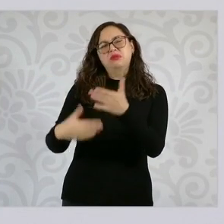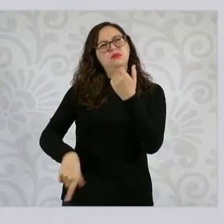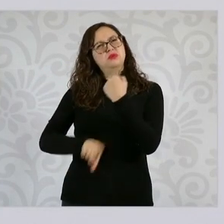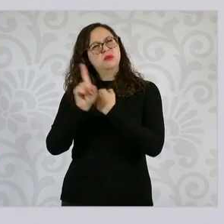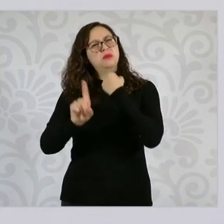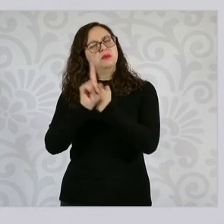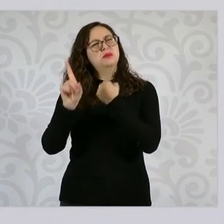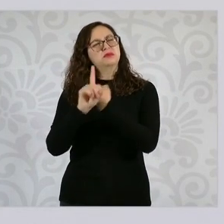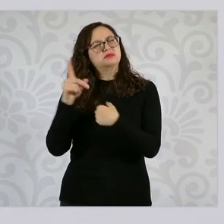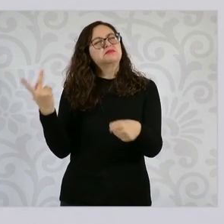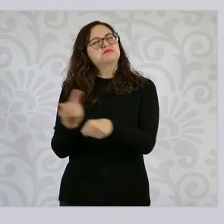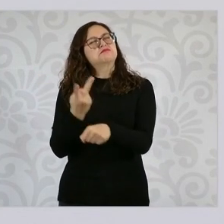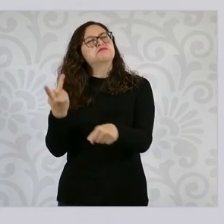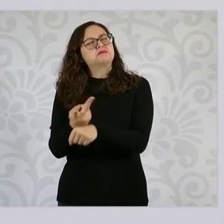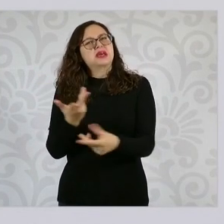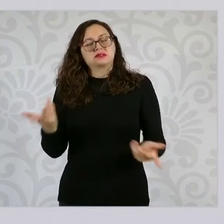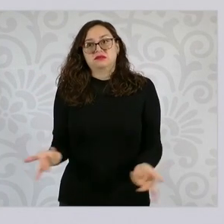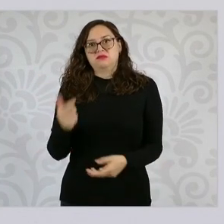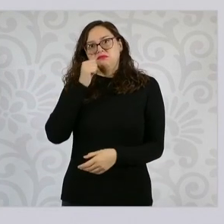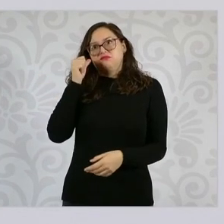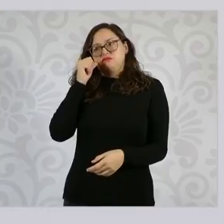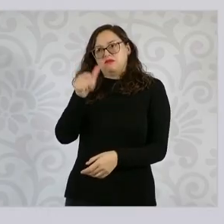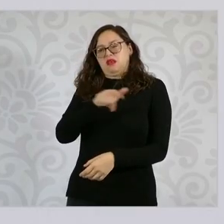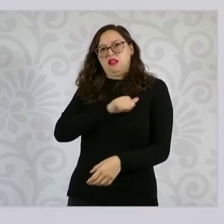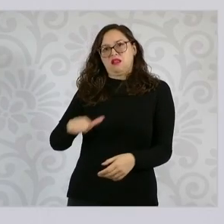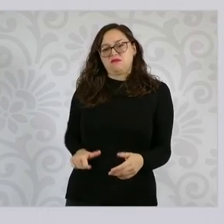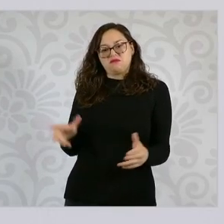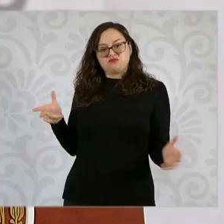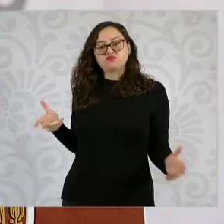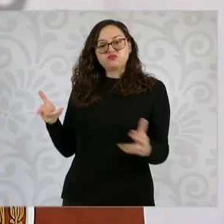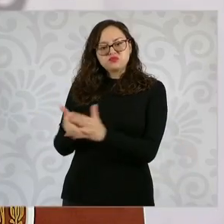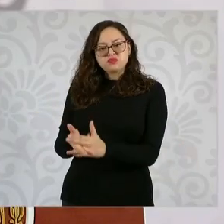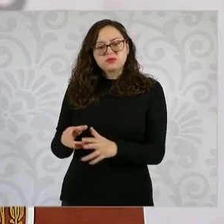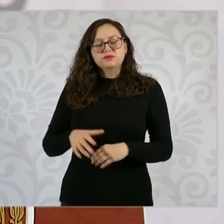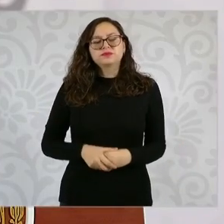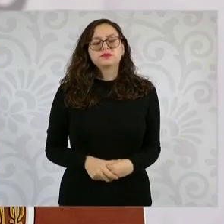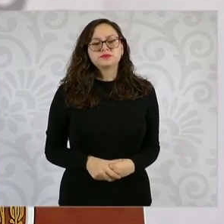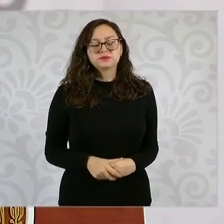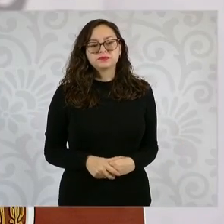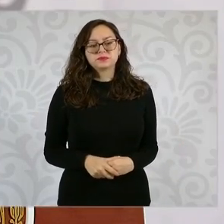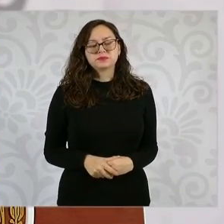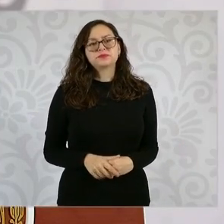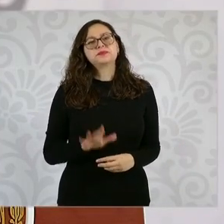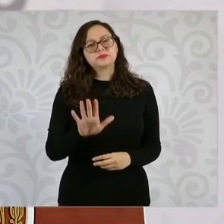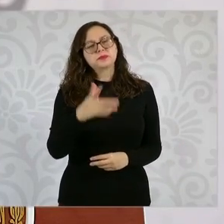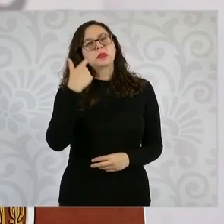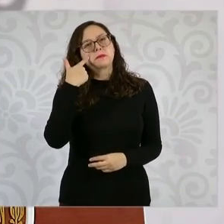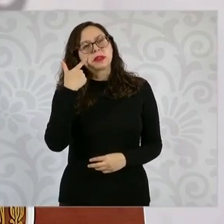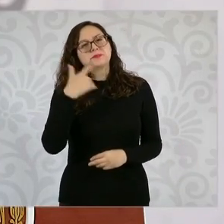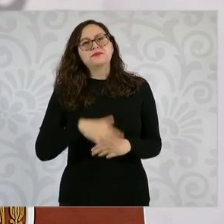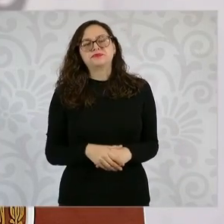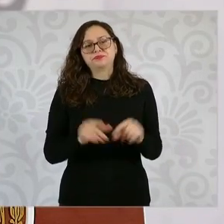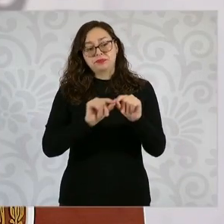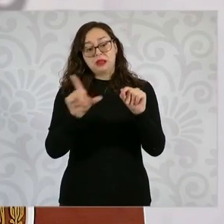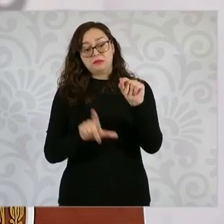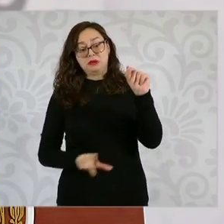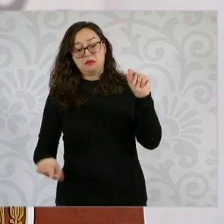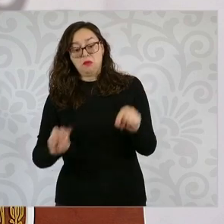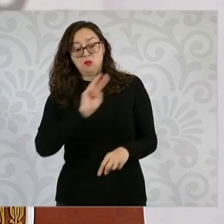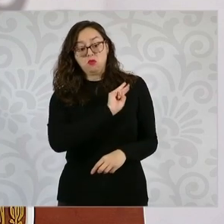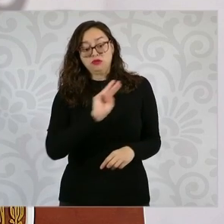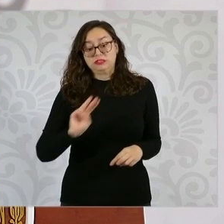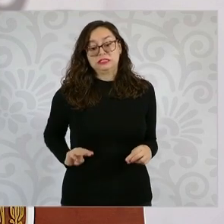Chilpancingo, el municipio, no aparece dentro de los municipios de mayor número de homicidios,